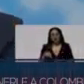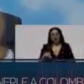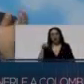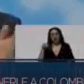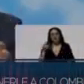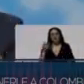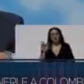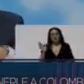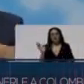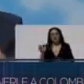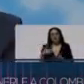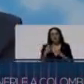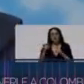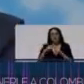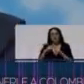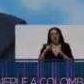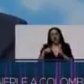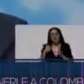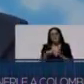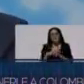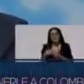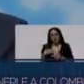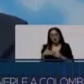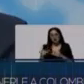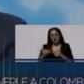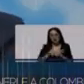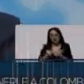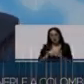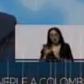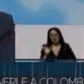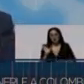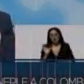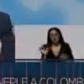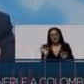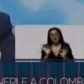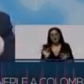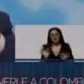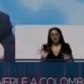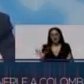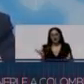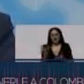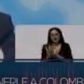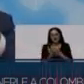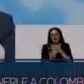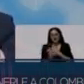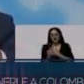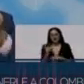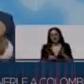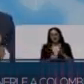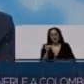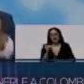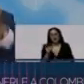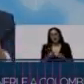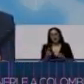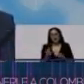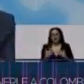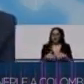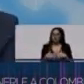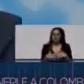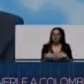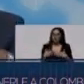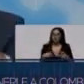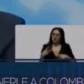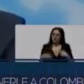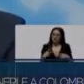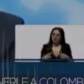les importa, que no quieren. La guerra en Ucrania, que es una invasión con que el